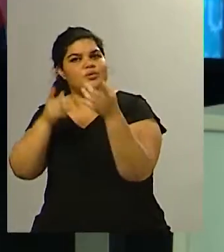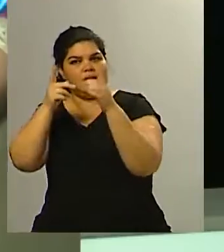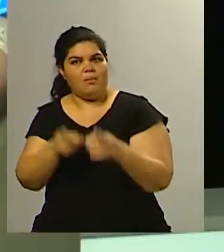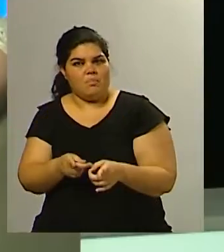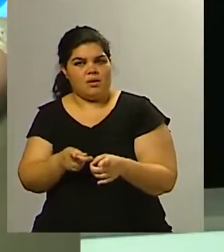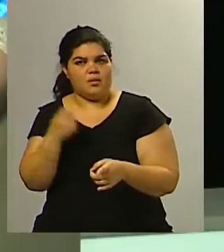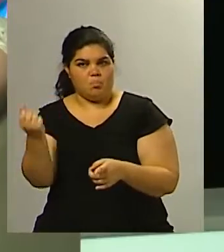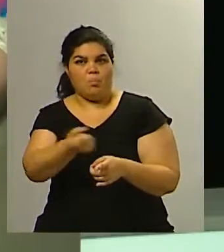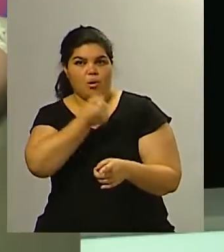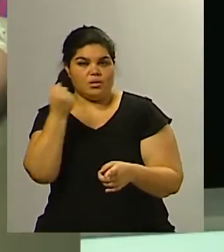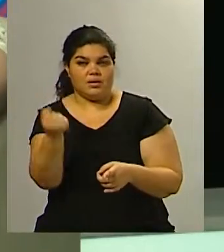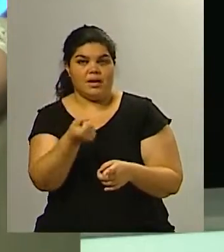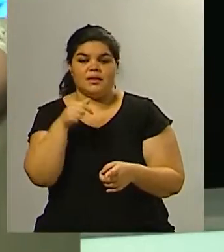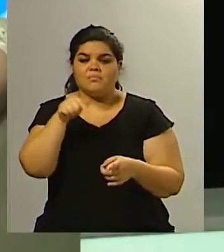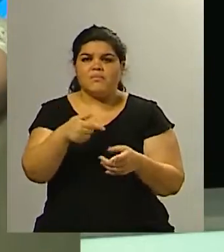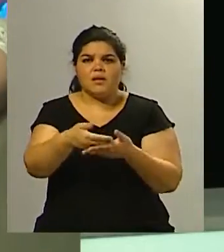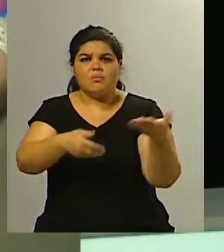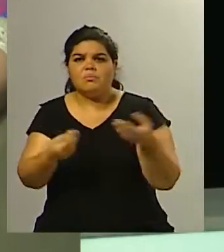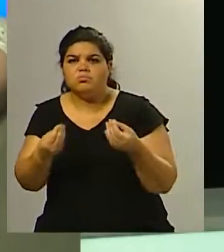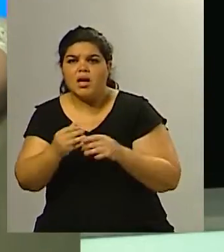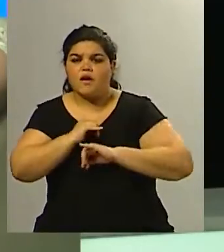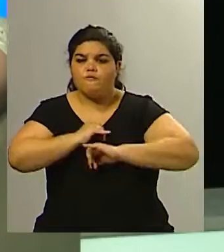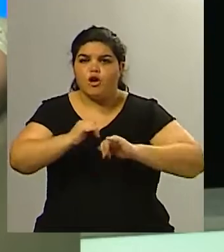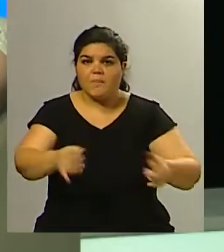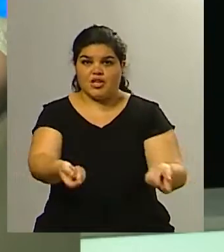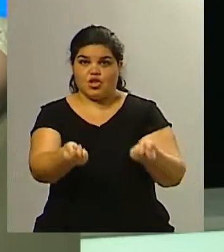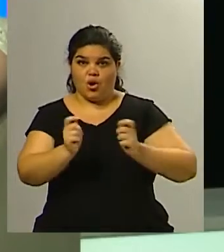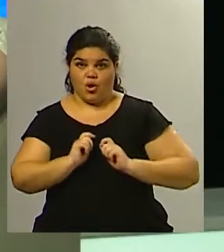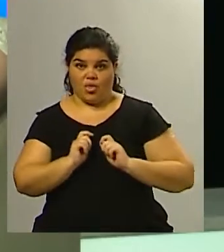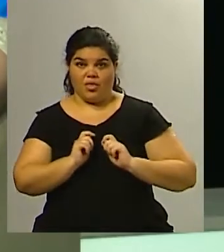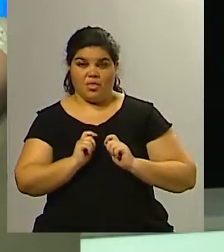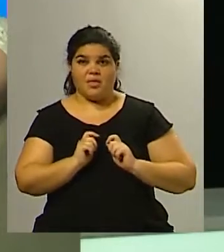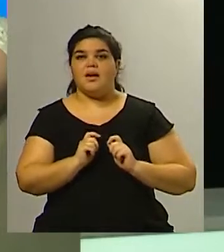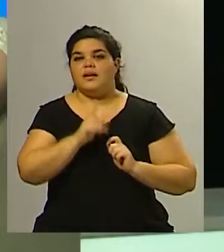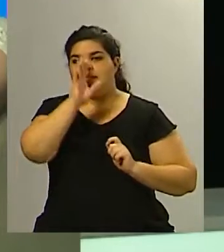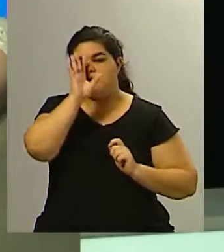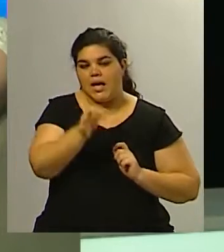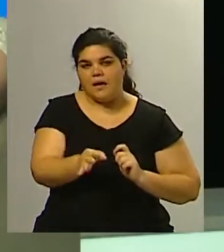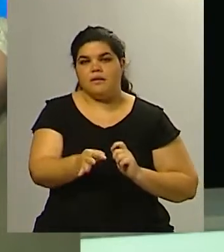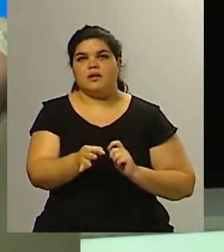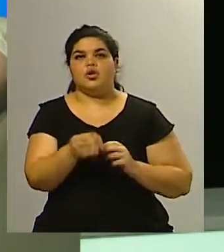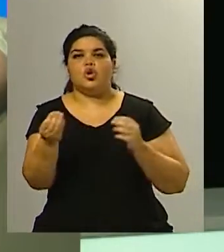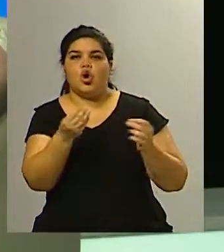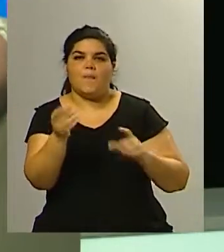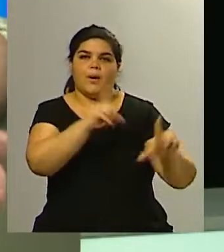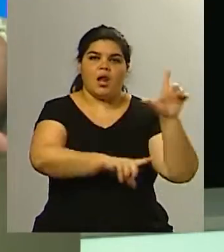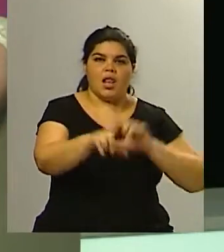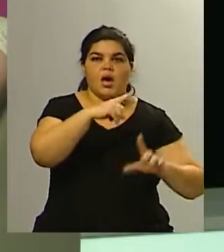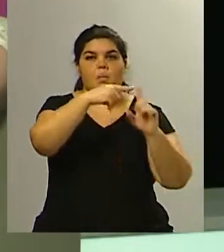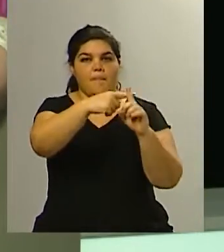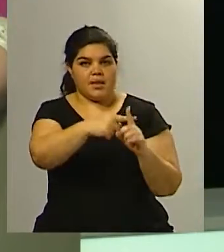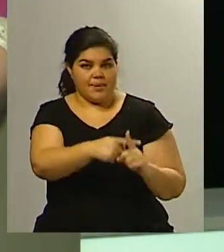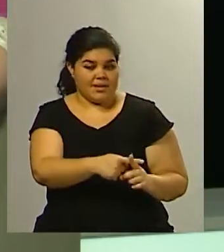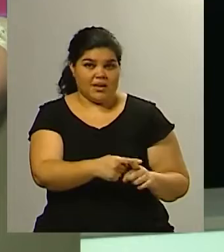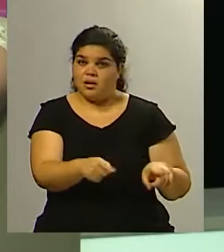da información muy interesante porque nos muestra cómo estamos en cuanto a los desempeños en lengua, en matemática, como